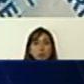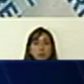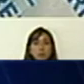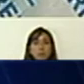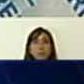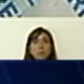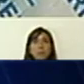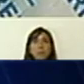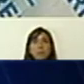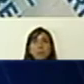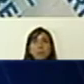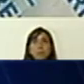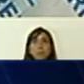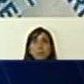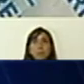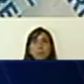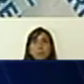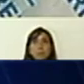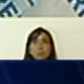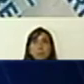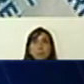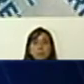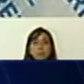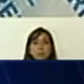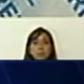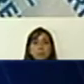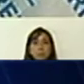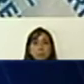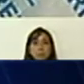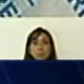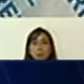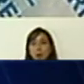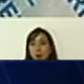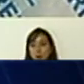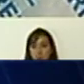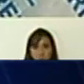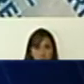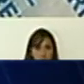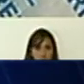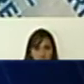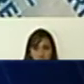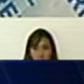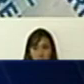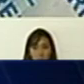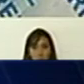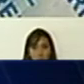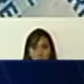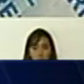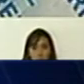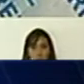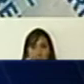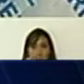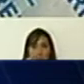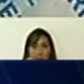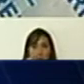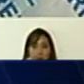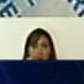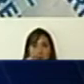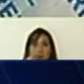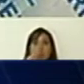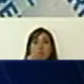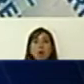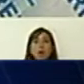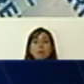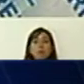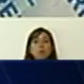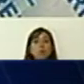Urdaneta, respectivamente, convirtiéndose en accionista en un verdadero hecho de